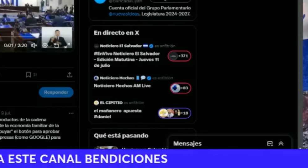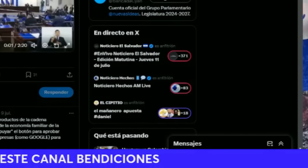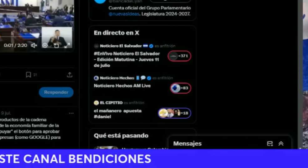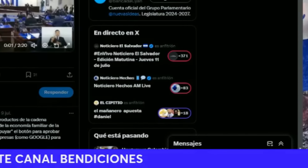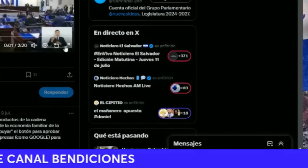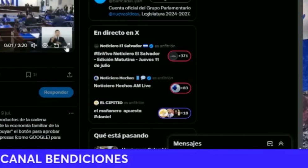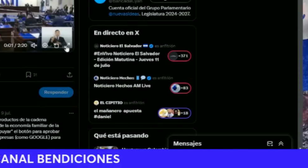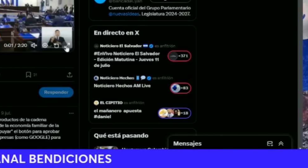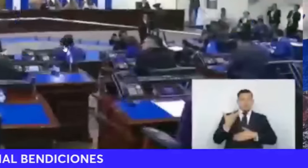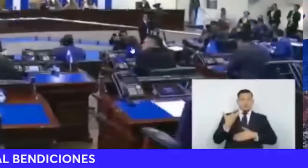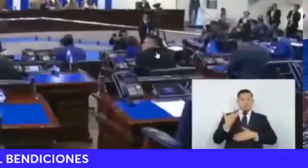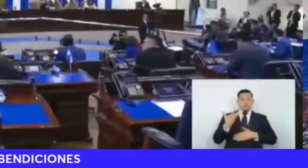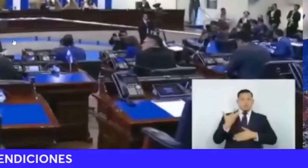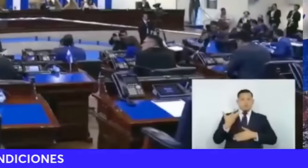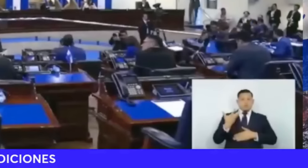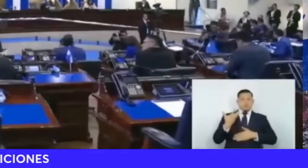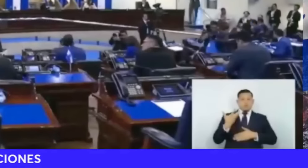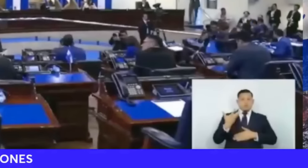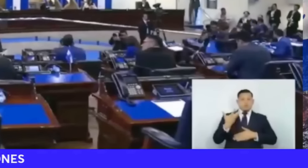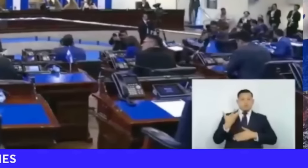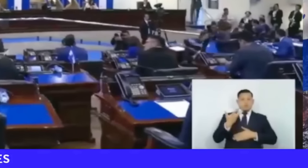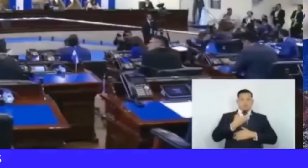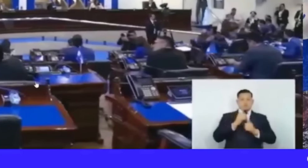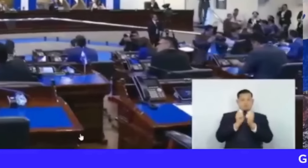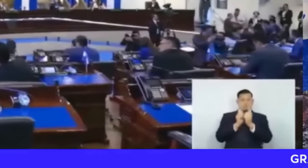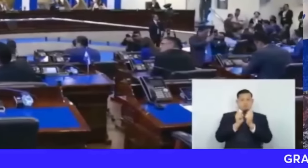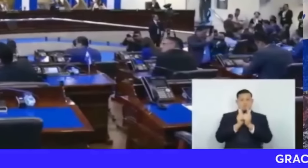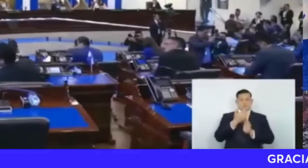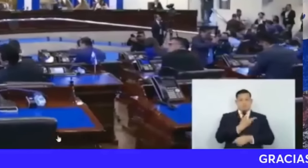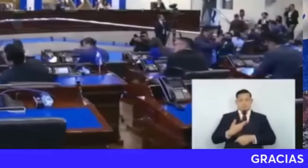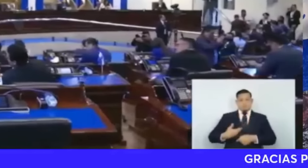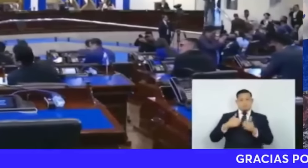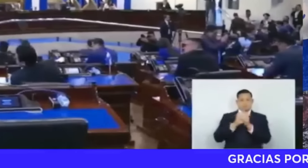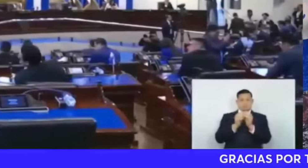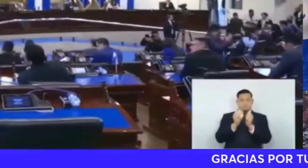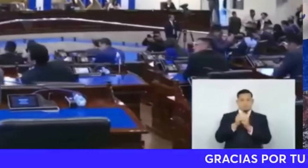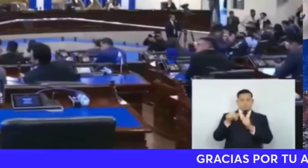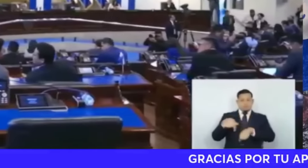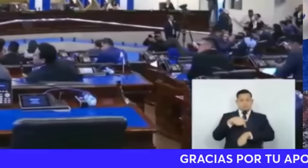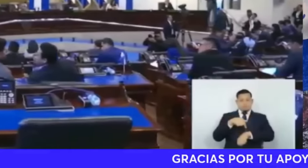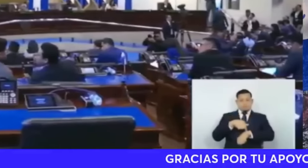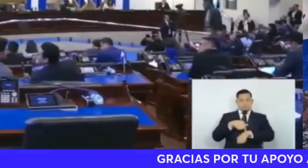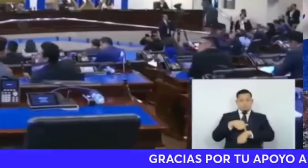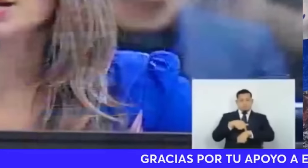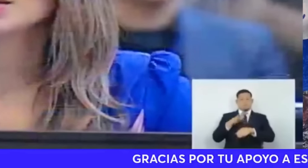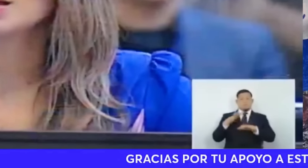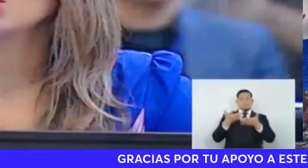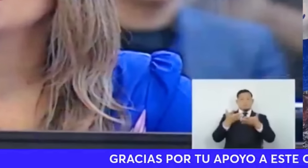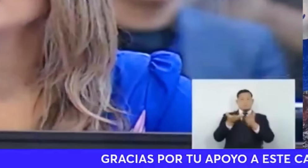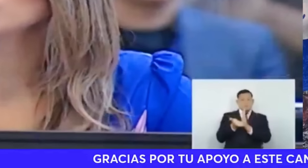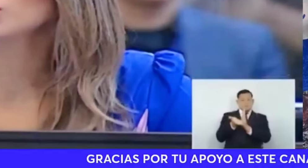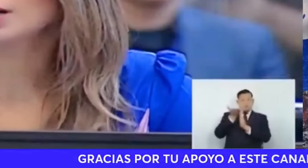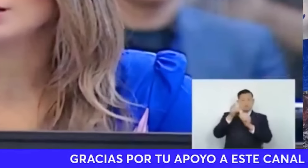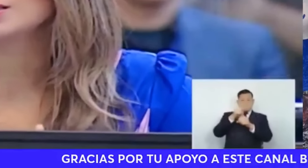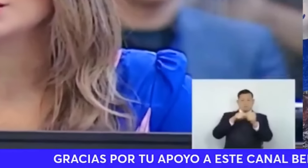oposición para ellos es un golazo sido presidente la situación actual que está pasando en nuestro país sobre la alza de